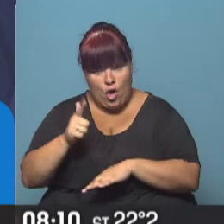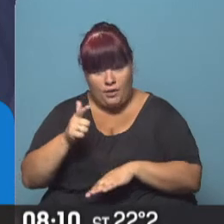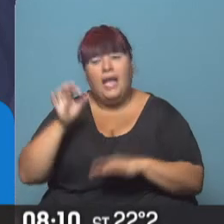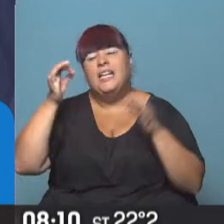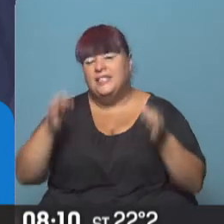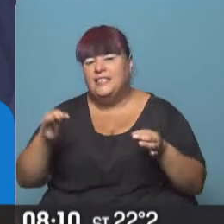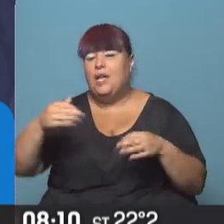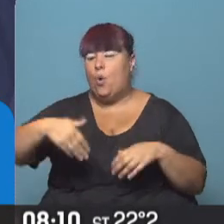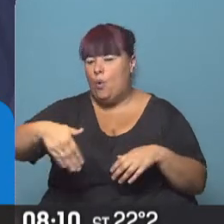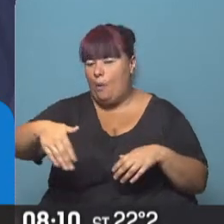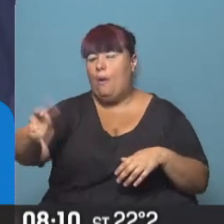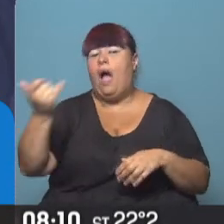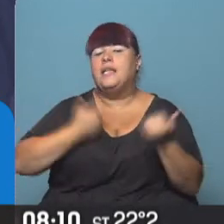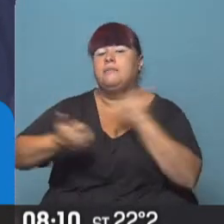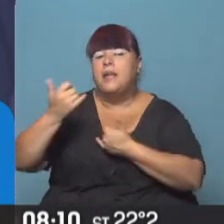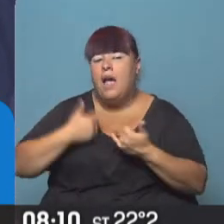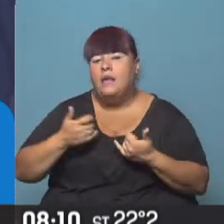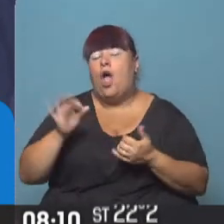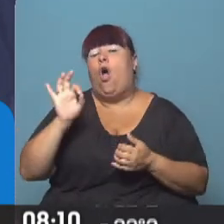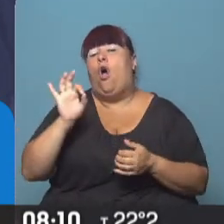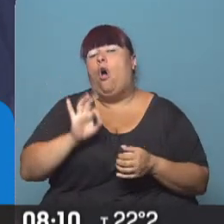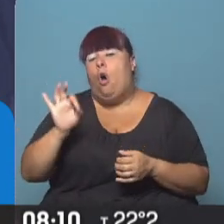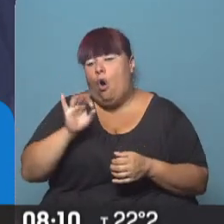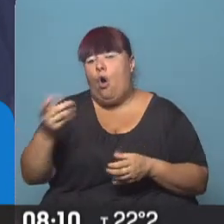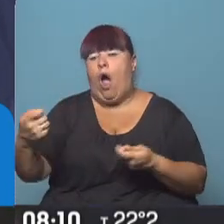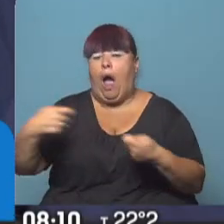seguramente con el correr de los días darán sus explicaciones o estarán